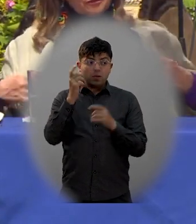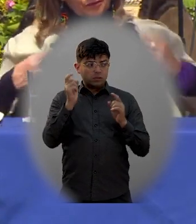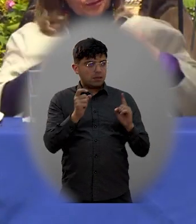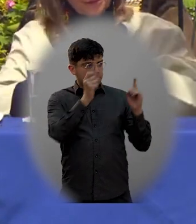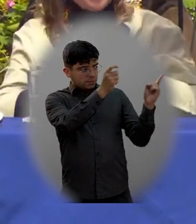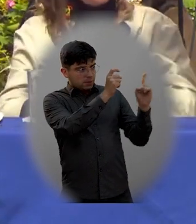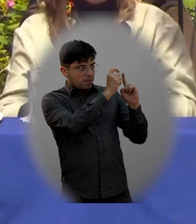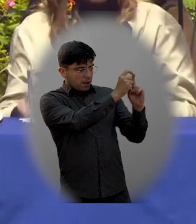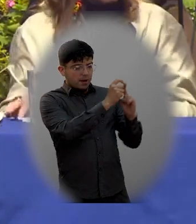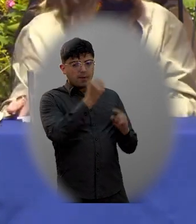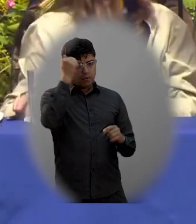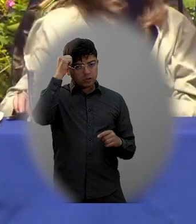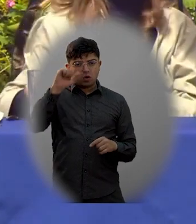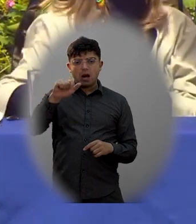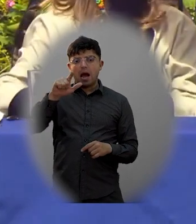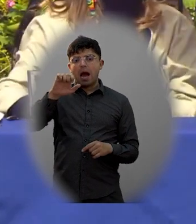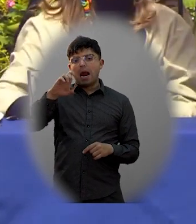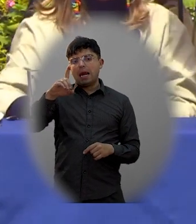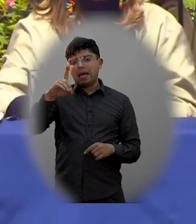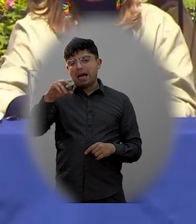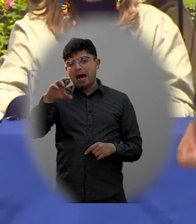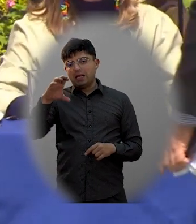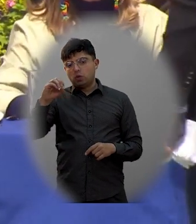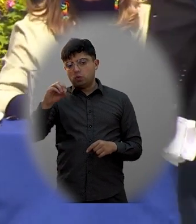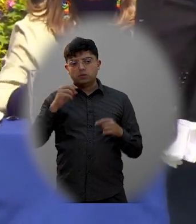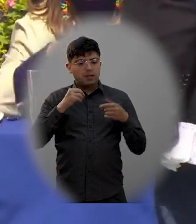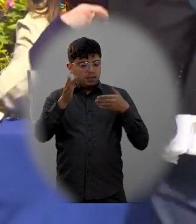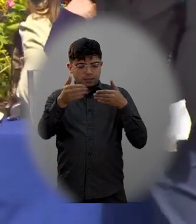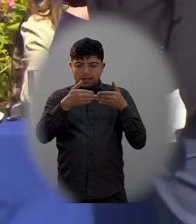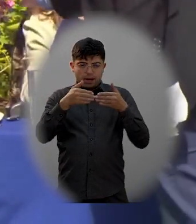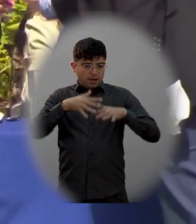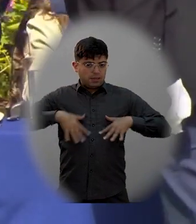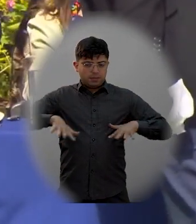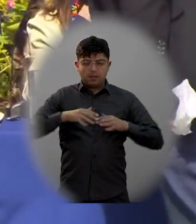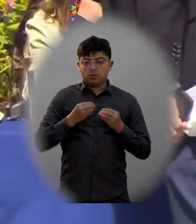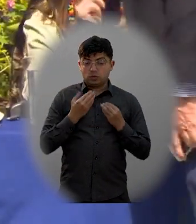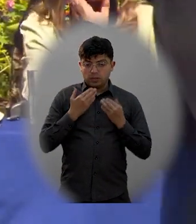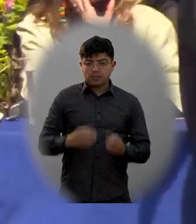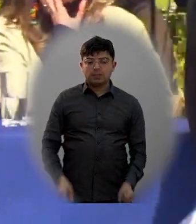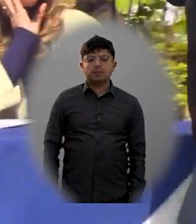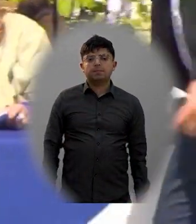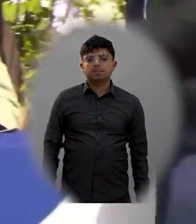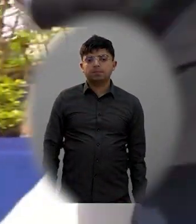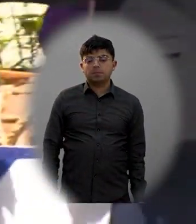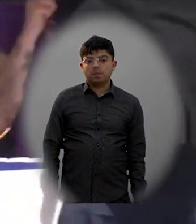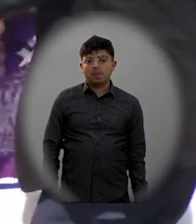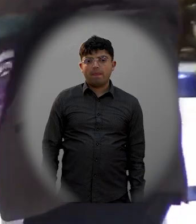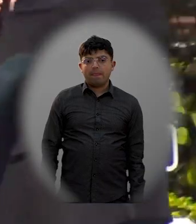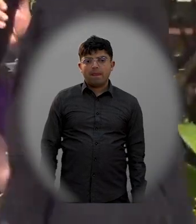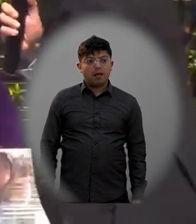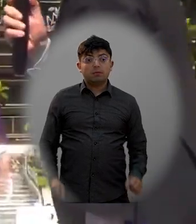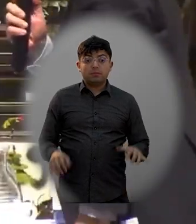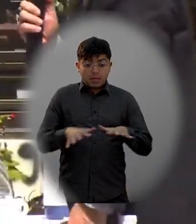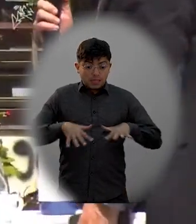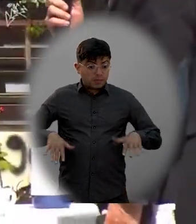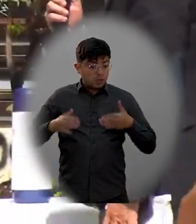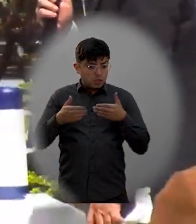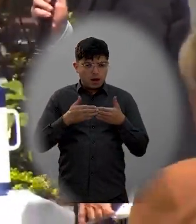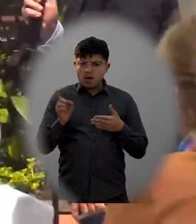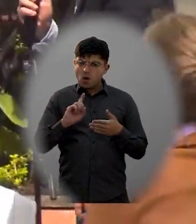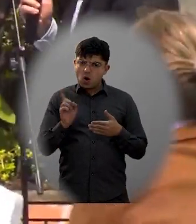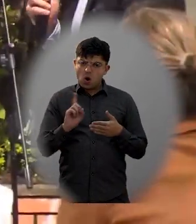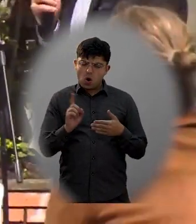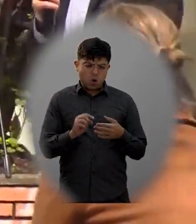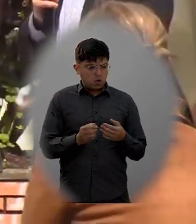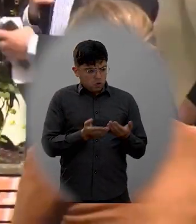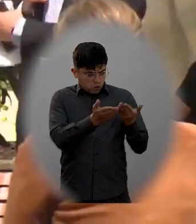al profesor Alejandro para que pueda cerrar el espacio. Muchas gracias. Bueno, no voy a cerrar el espacio porque el espacio es de ustedes